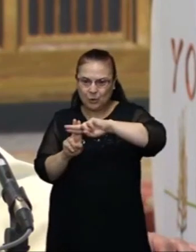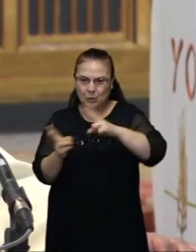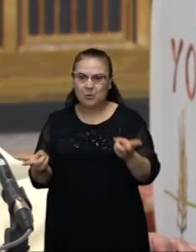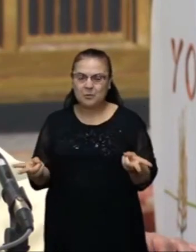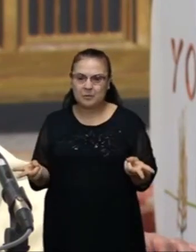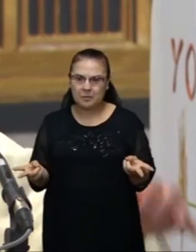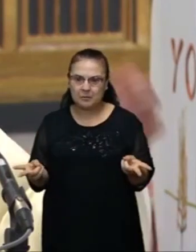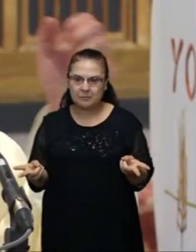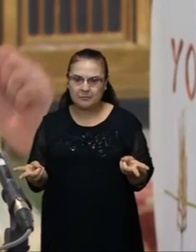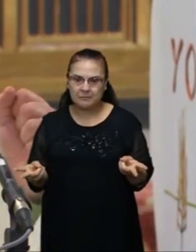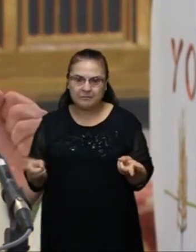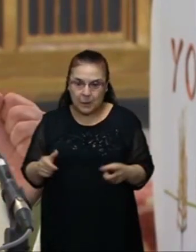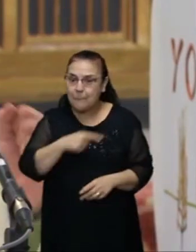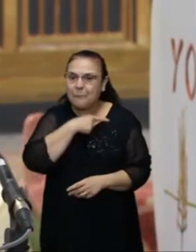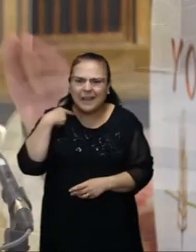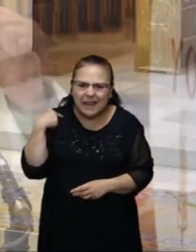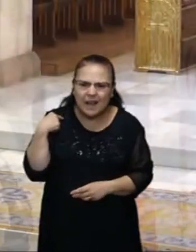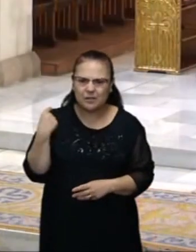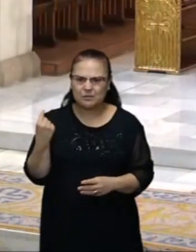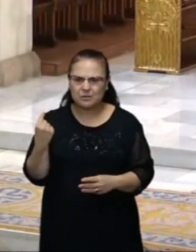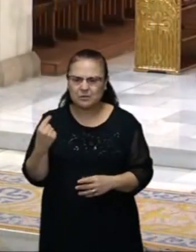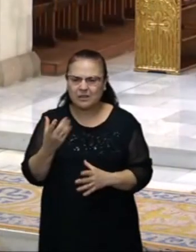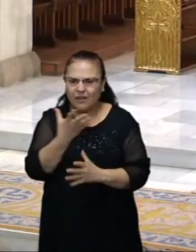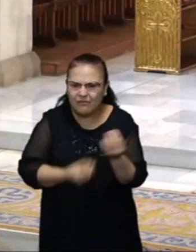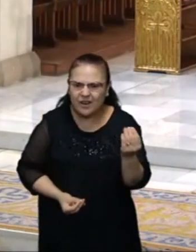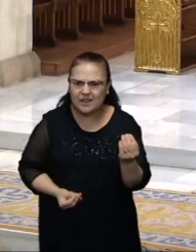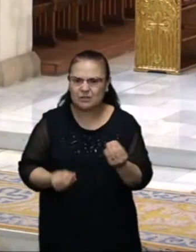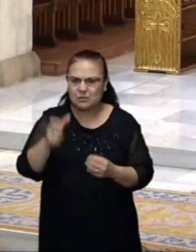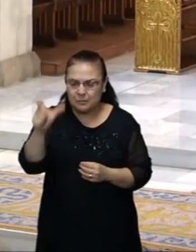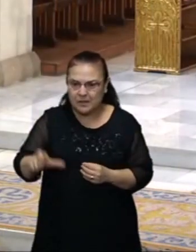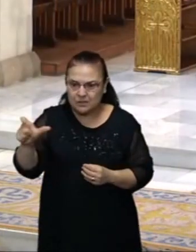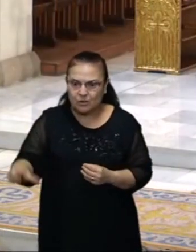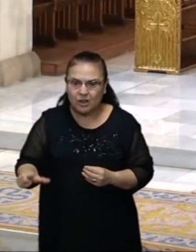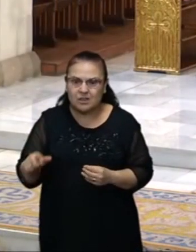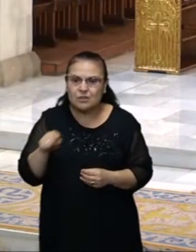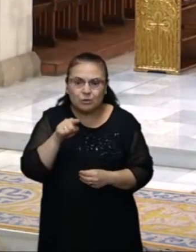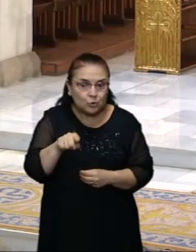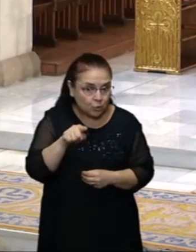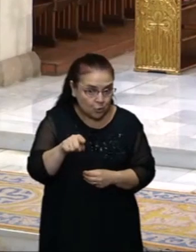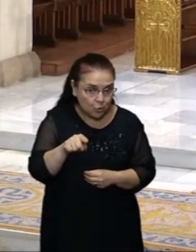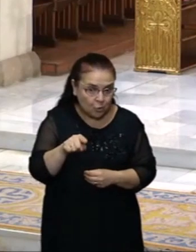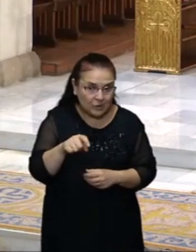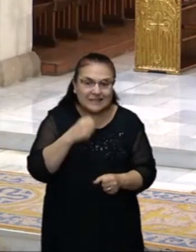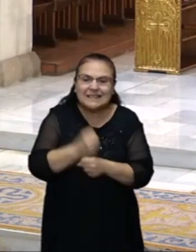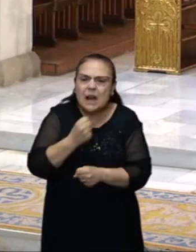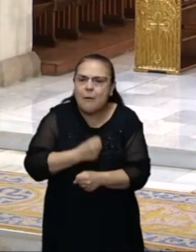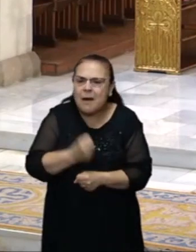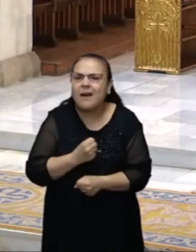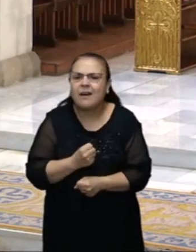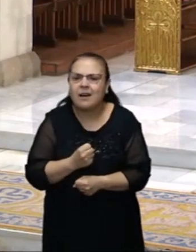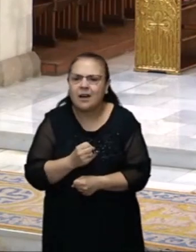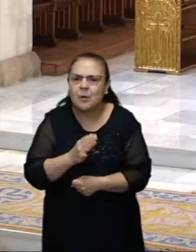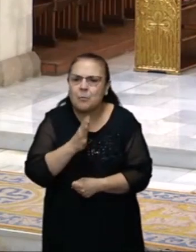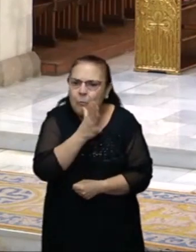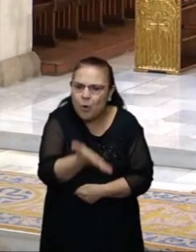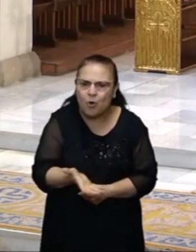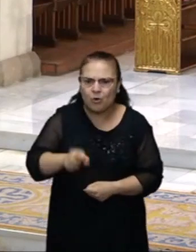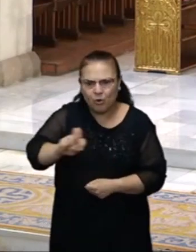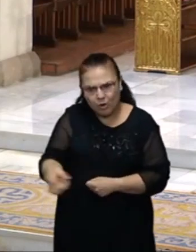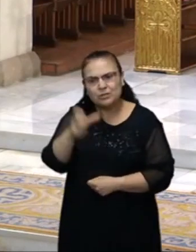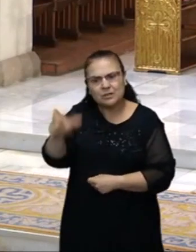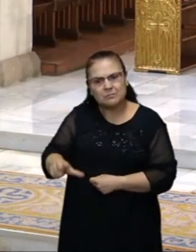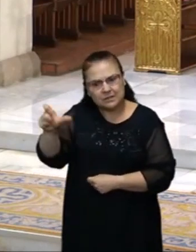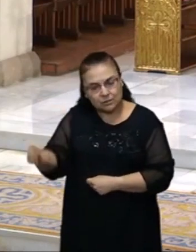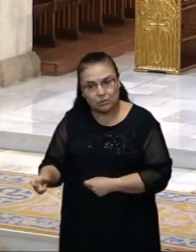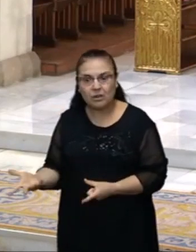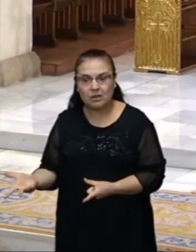hombres para que tú vayas trabajando desde la cruz por los demás y para que vayas teniendo